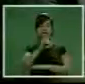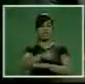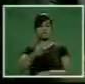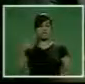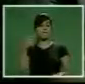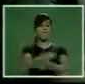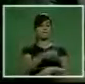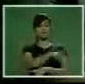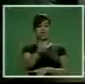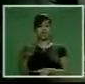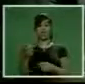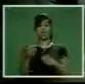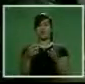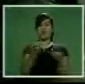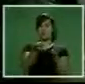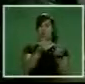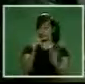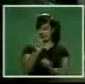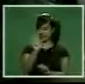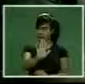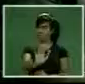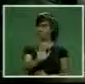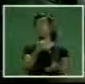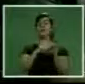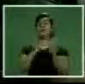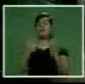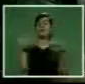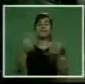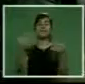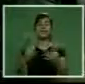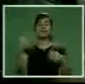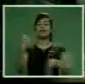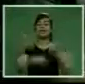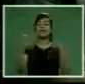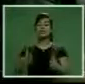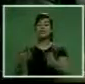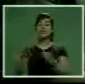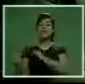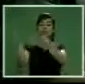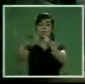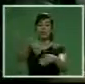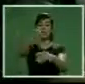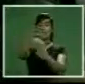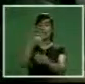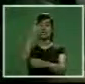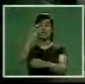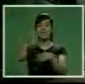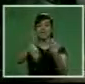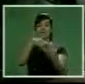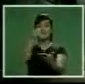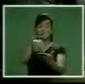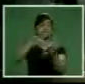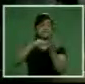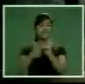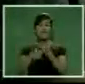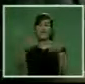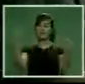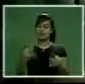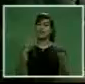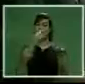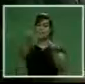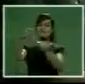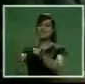facha neoliberal. En el caso nuestro, garantizar que vayan los revolucionarios a la asamblea es garantizar la diversidad y la pluralidad. Es porque